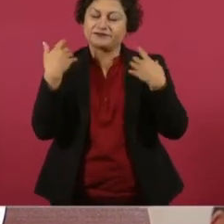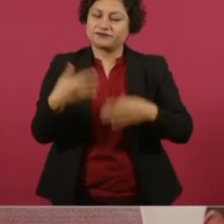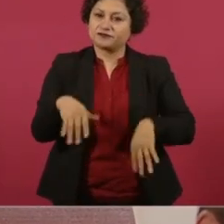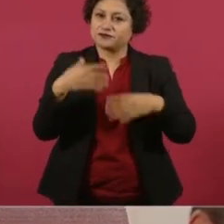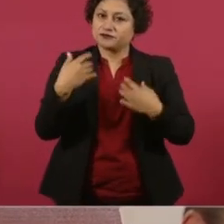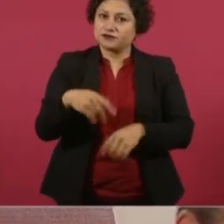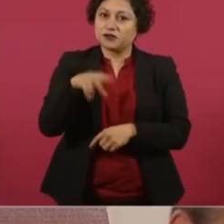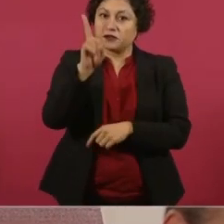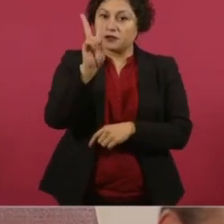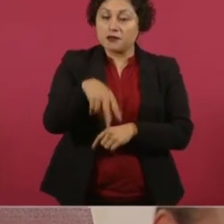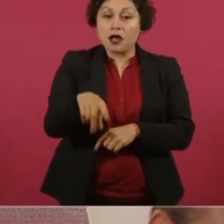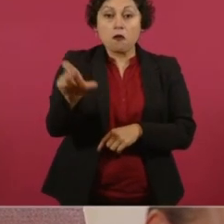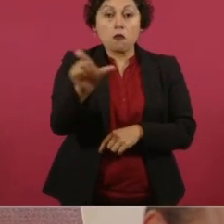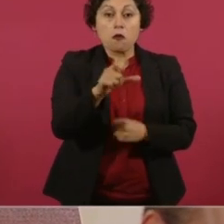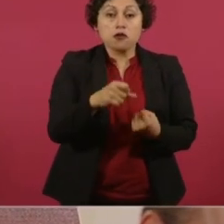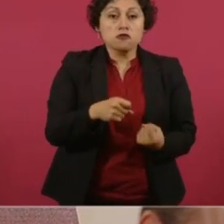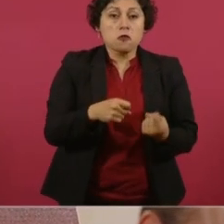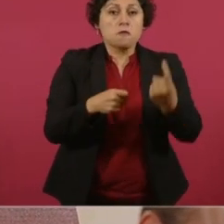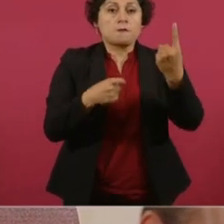mentira,